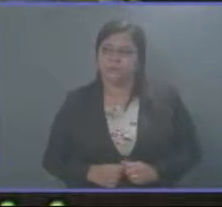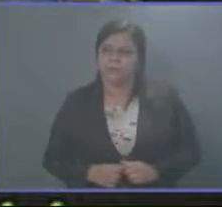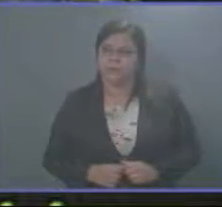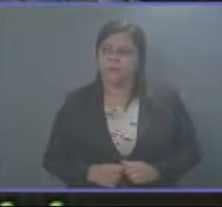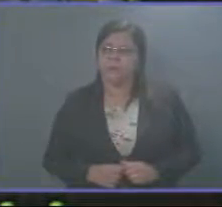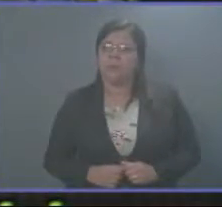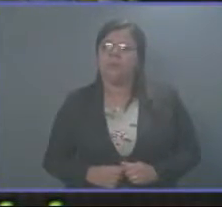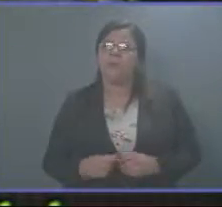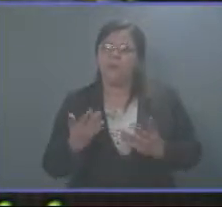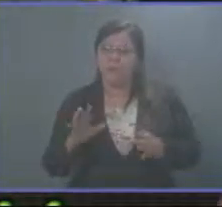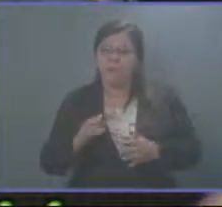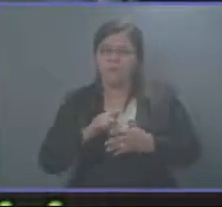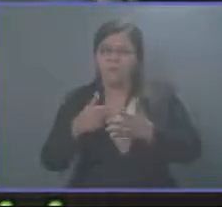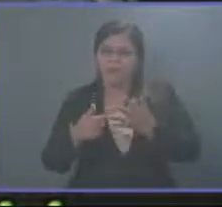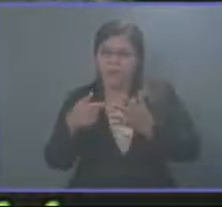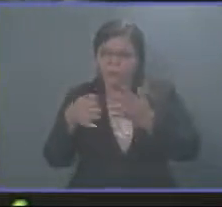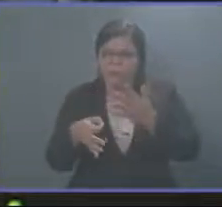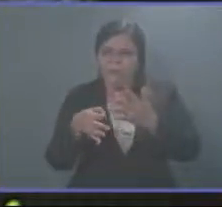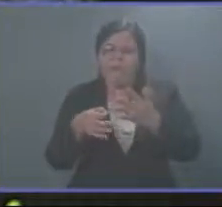con este decreto, perdón.